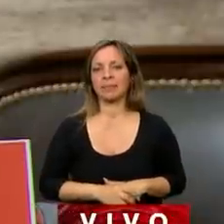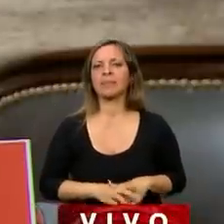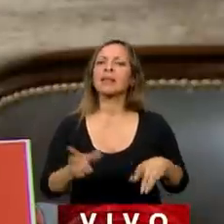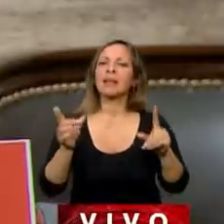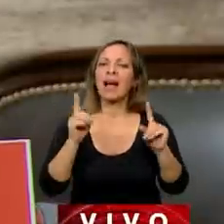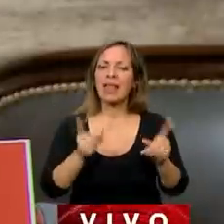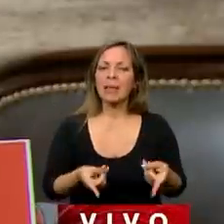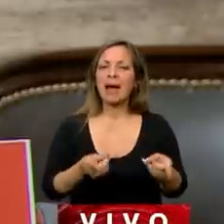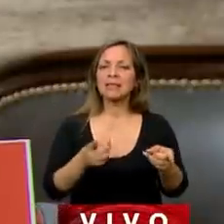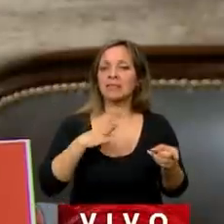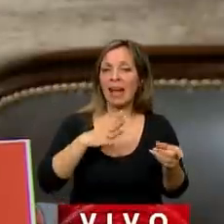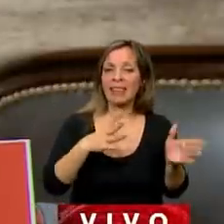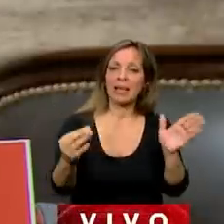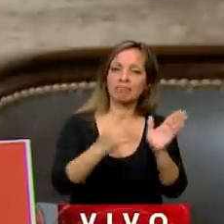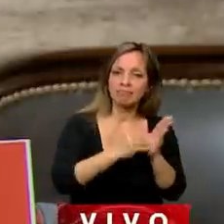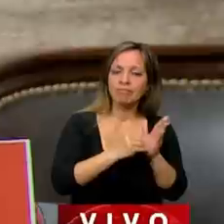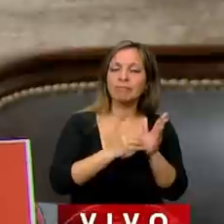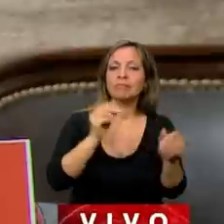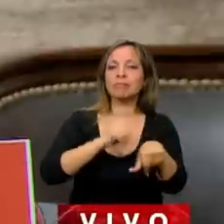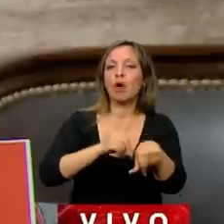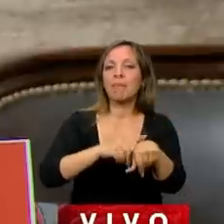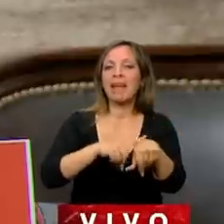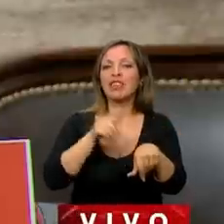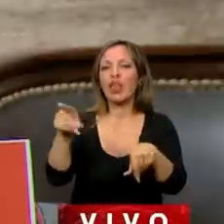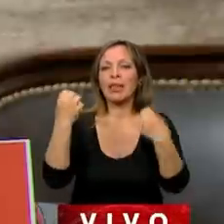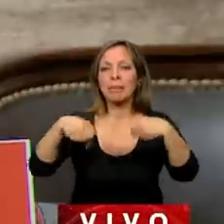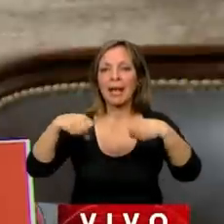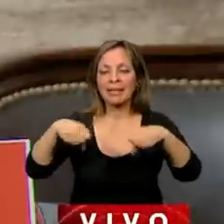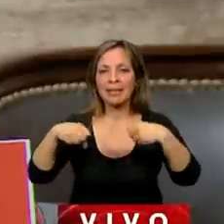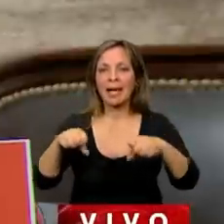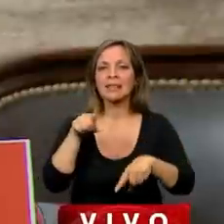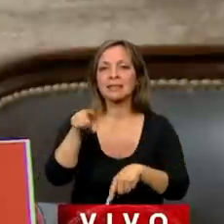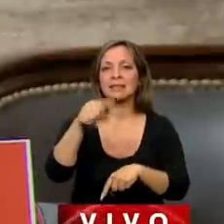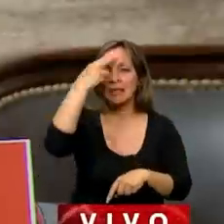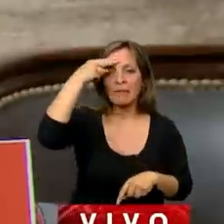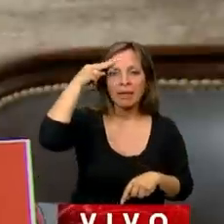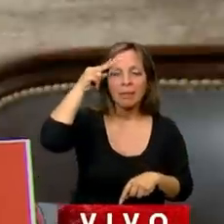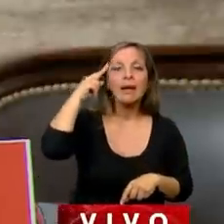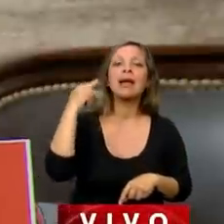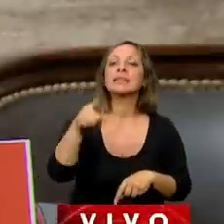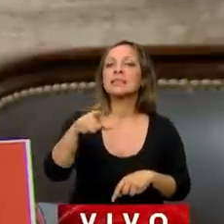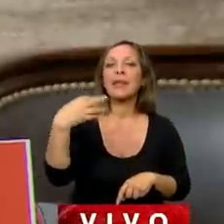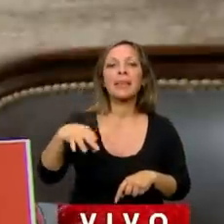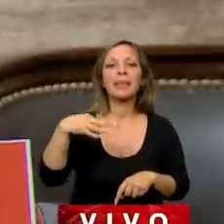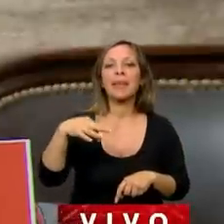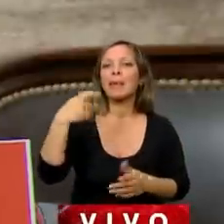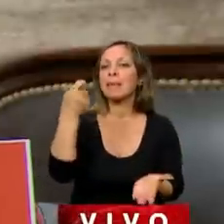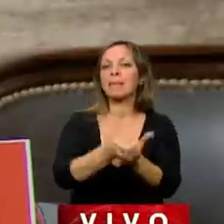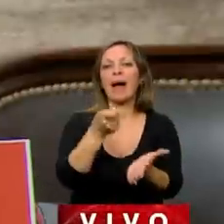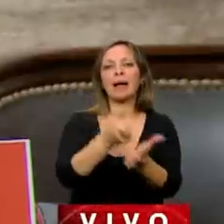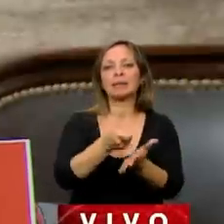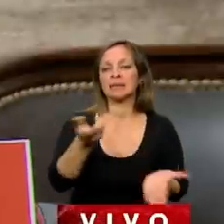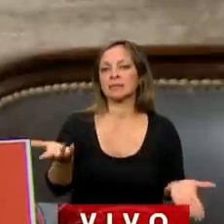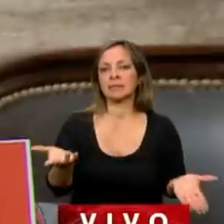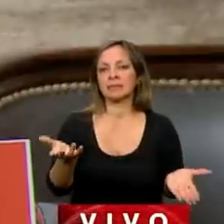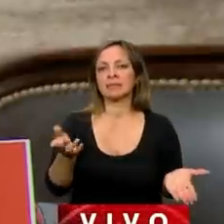que contemplar que las residencias de las enfermeras tienen que ser pagas, como lo son de